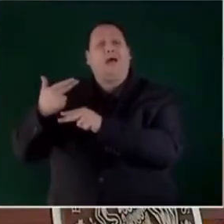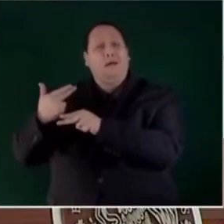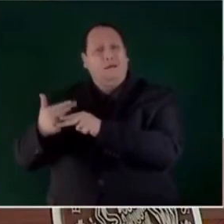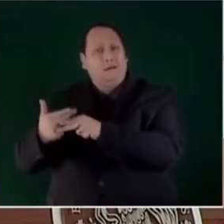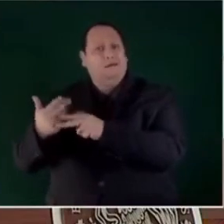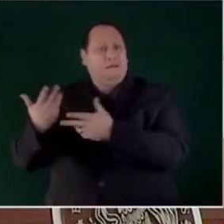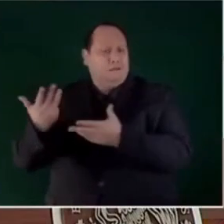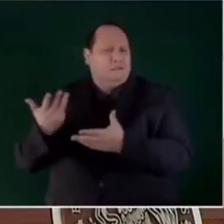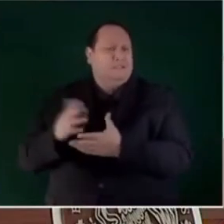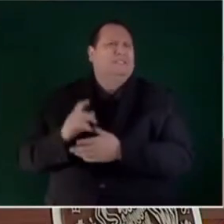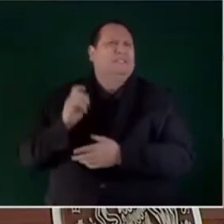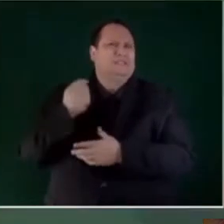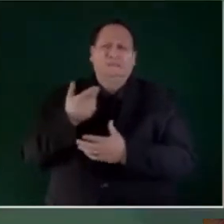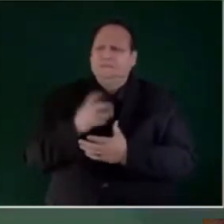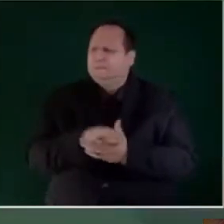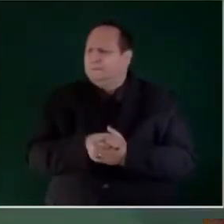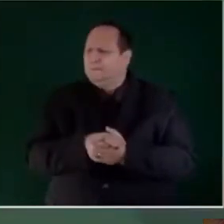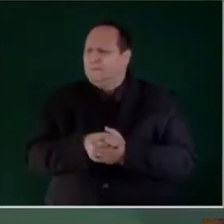hasta